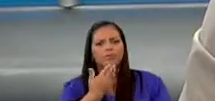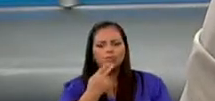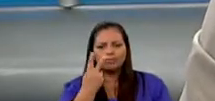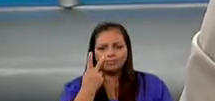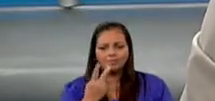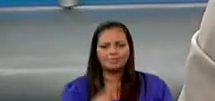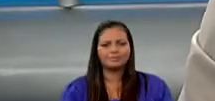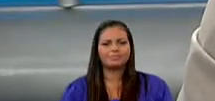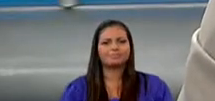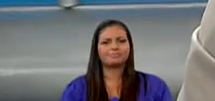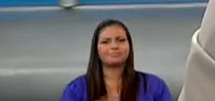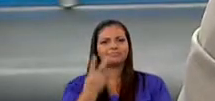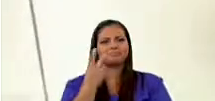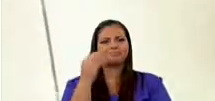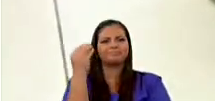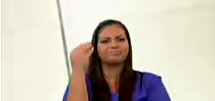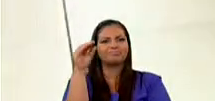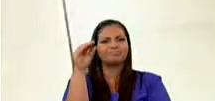video.